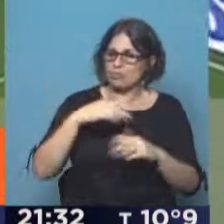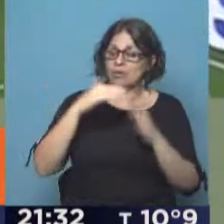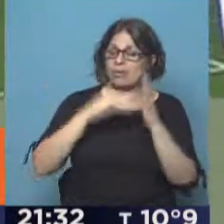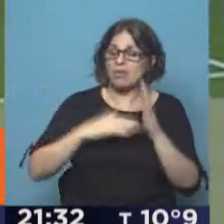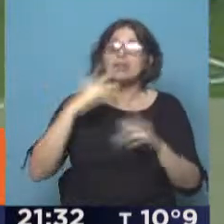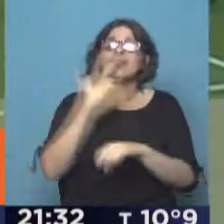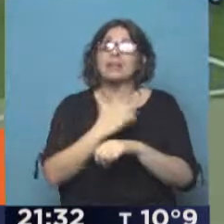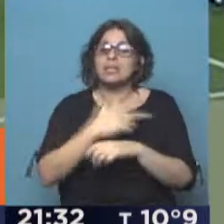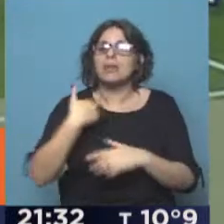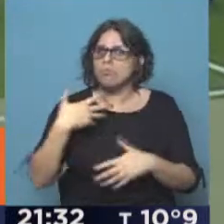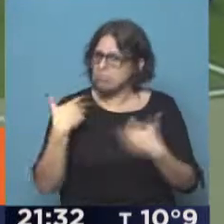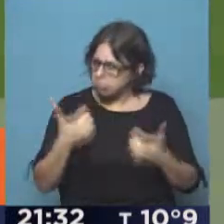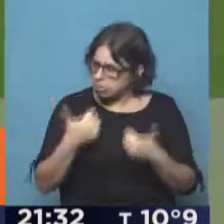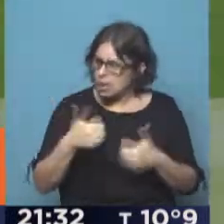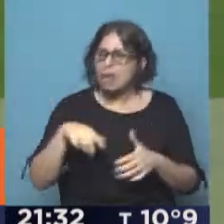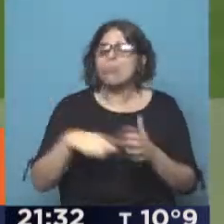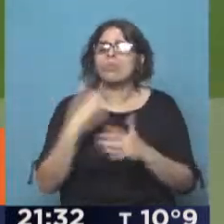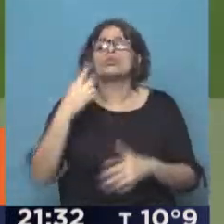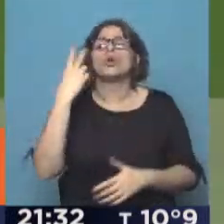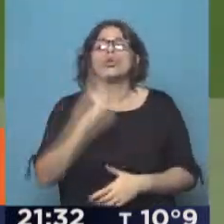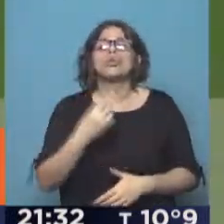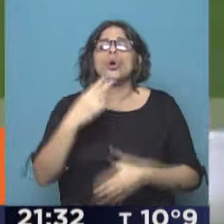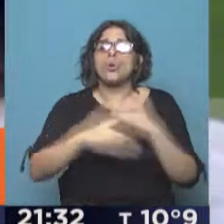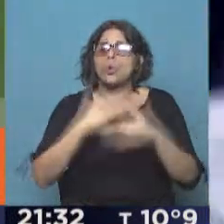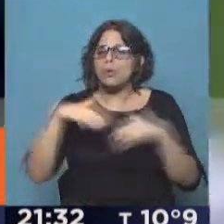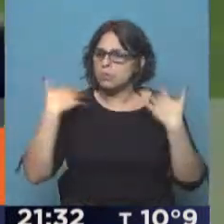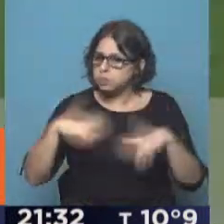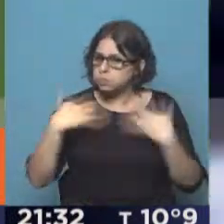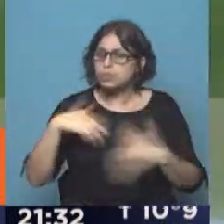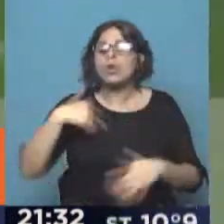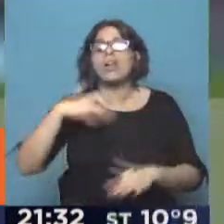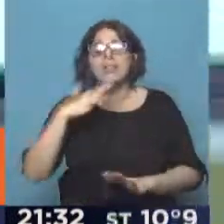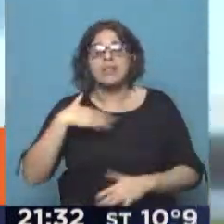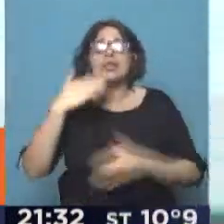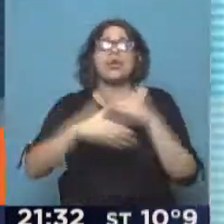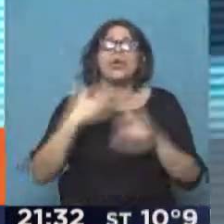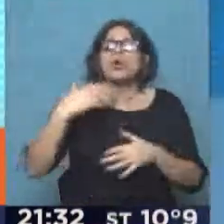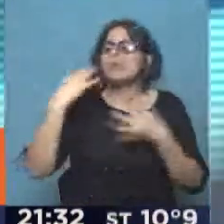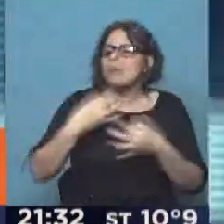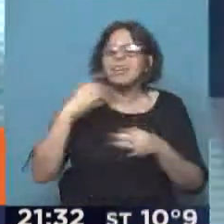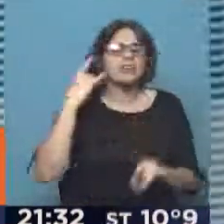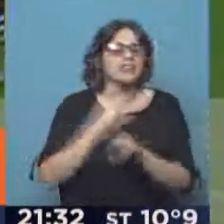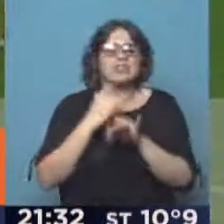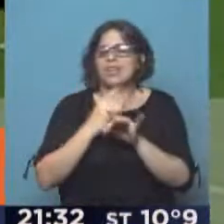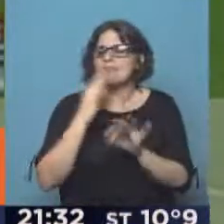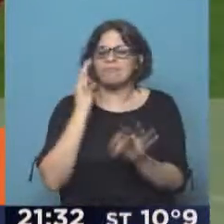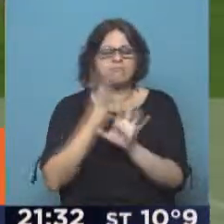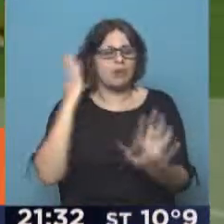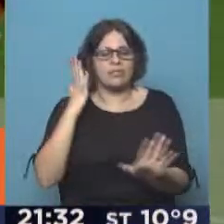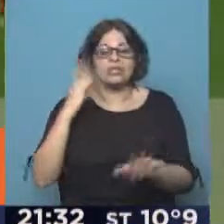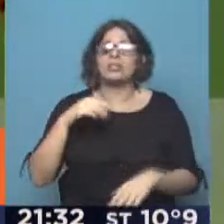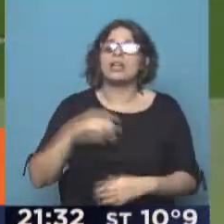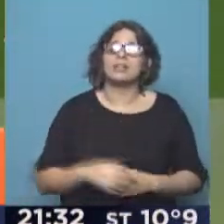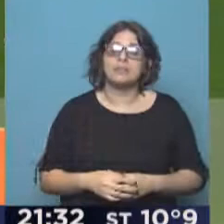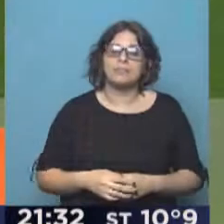rindiendo. Pero dos grosos, ¿eh? A mi entender, los jugadores buenos siempre son excelentes y